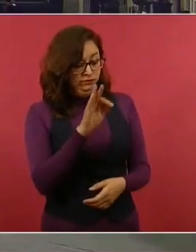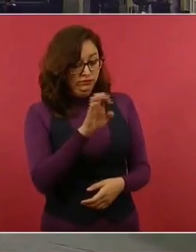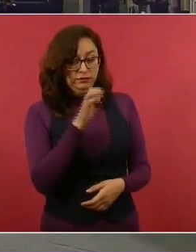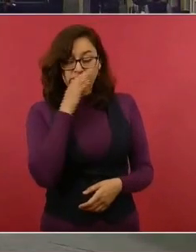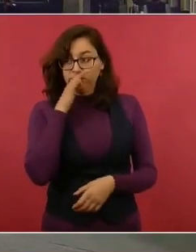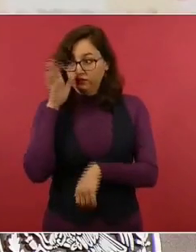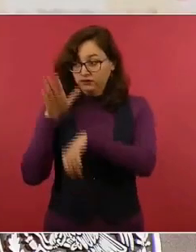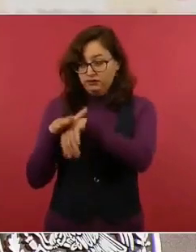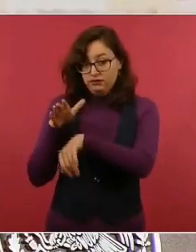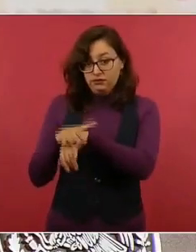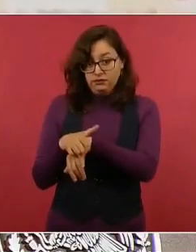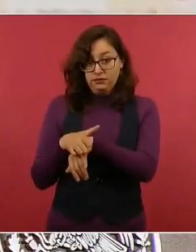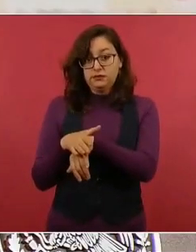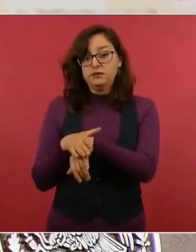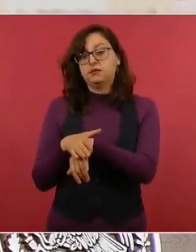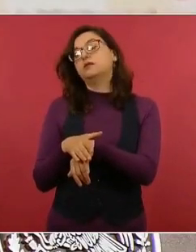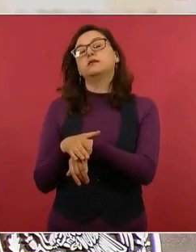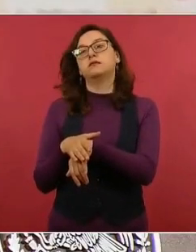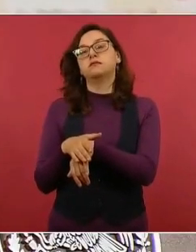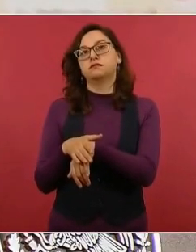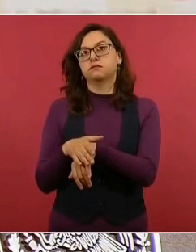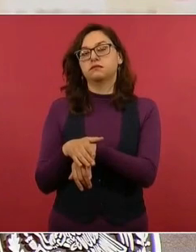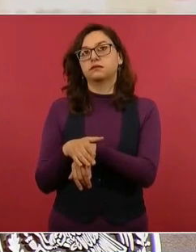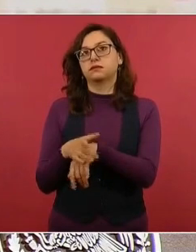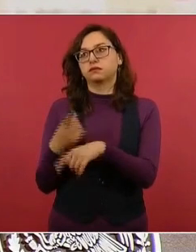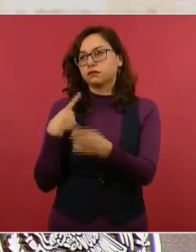de Electricidad.